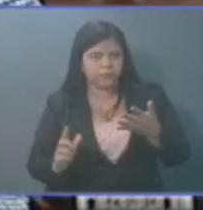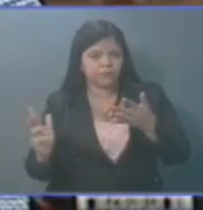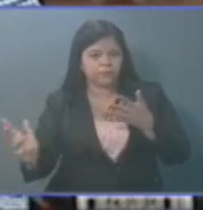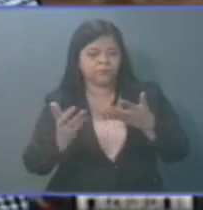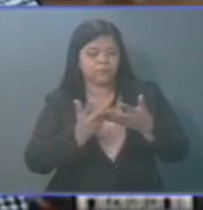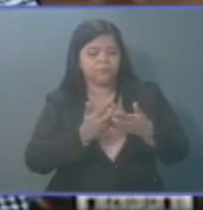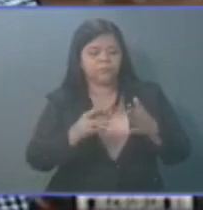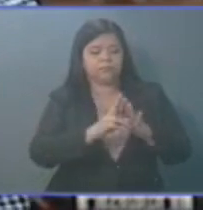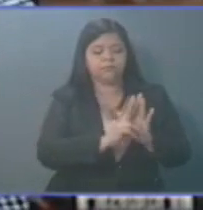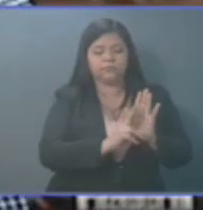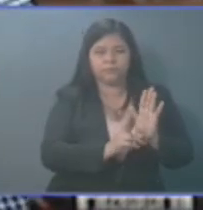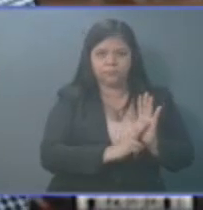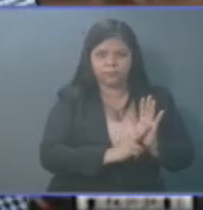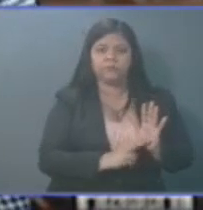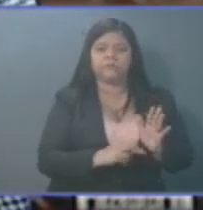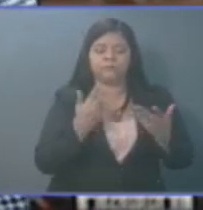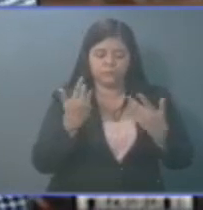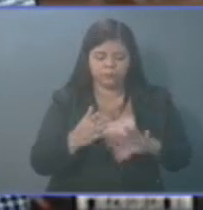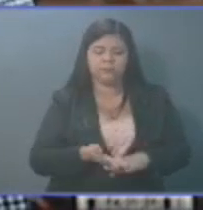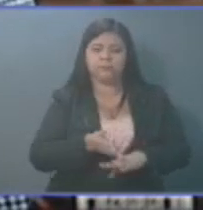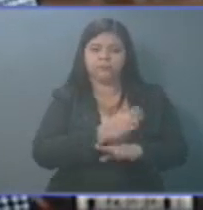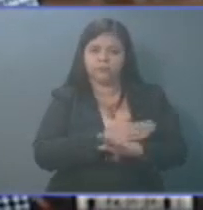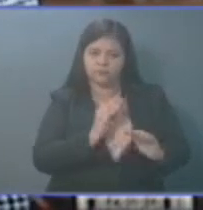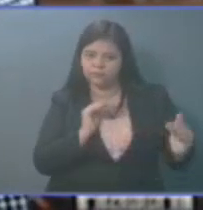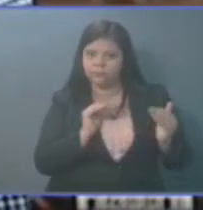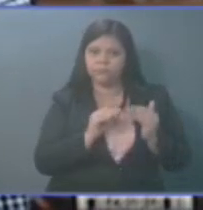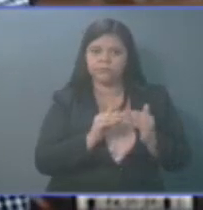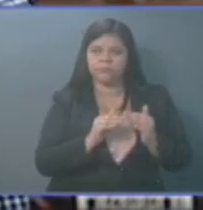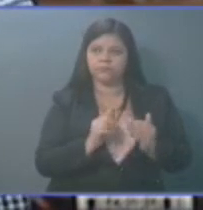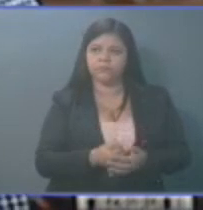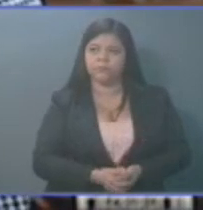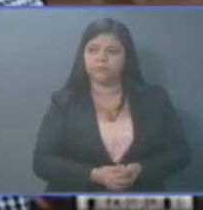conforme a las normativas que los ha venido rigiendo,